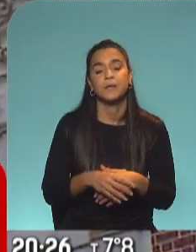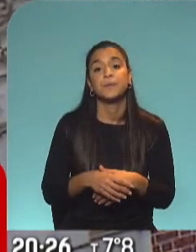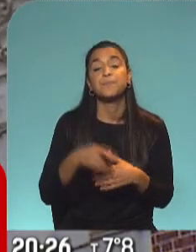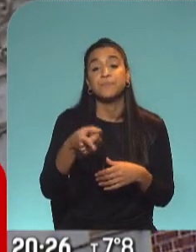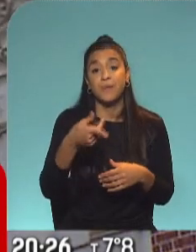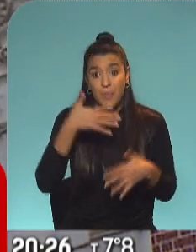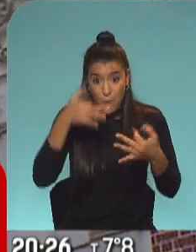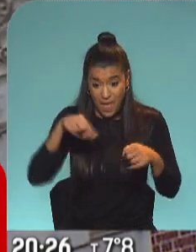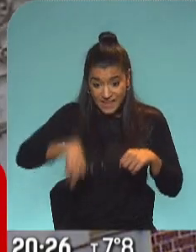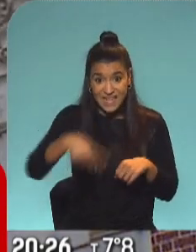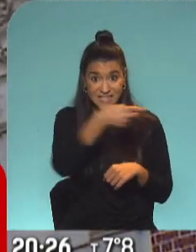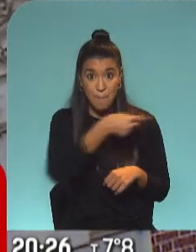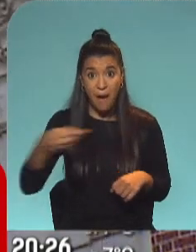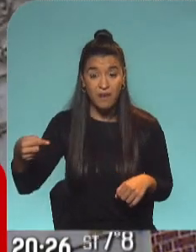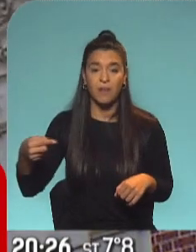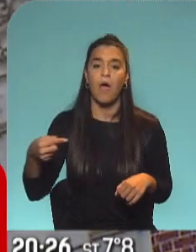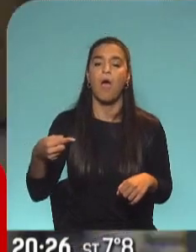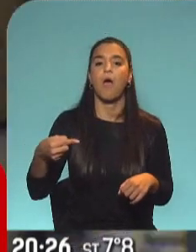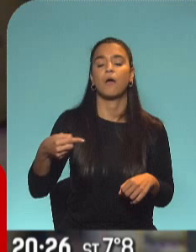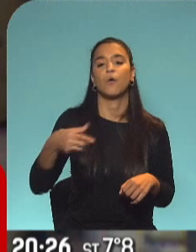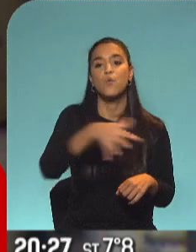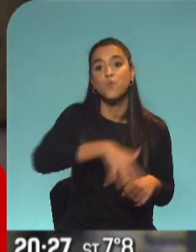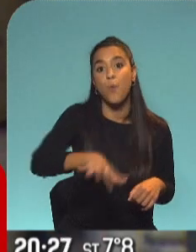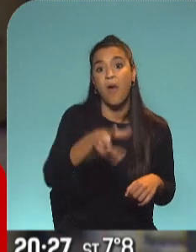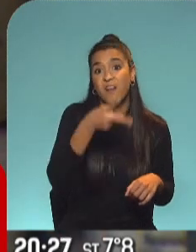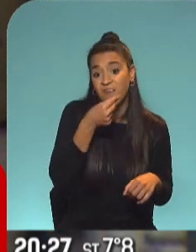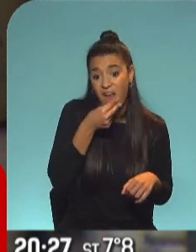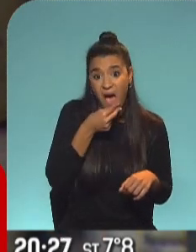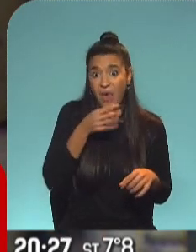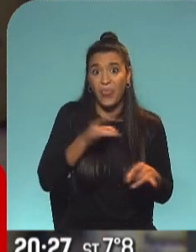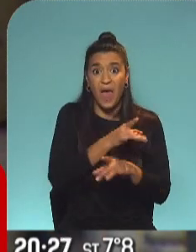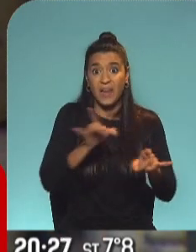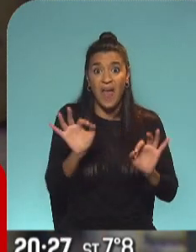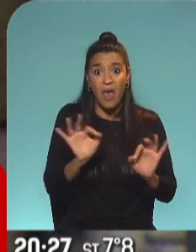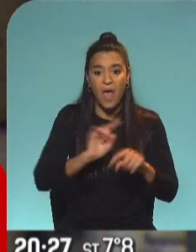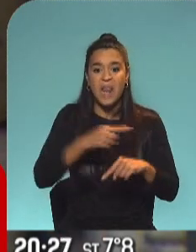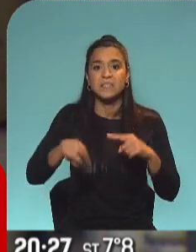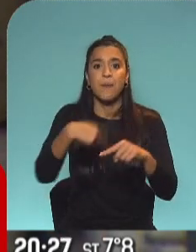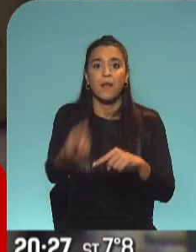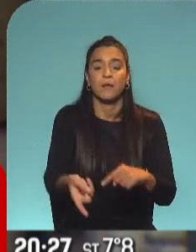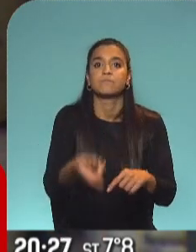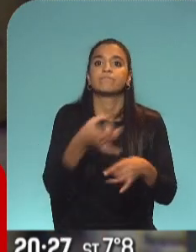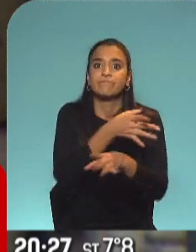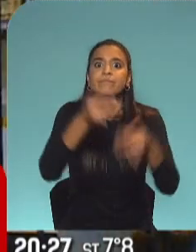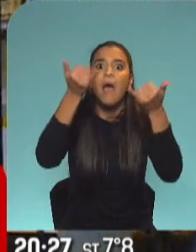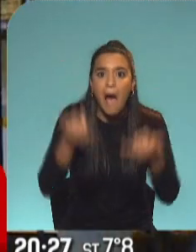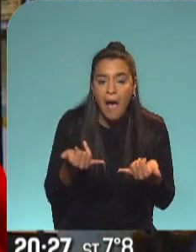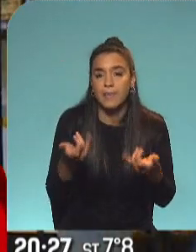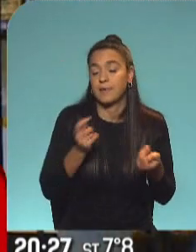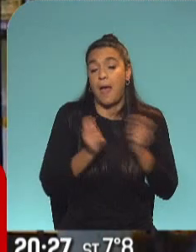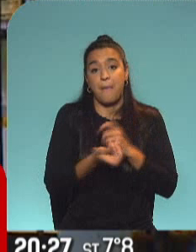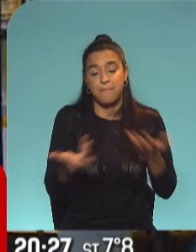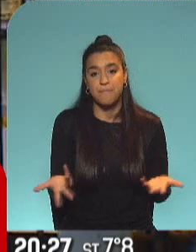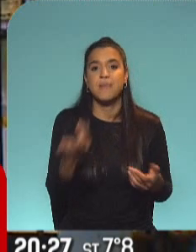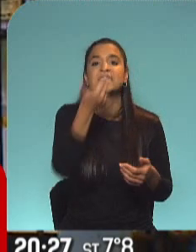Una verdad esta semana o un lugar donde no tiene casos, a la semana siguiente cambia. Está llegando al 60% de